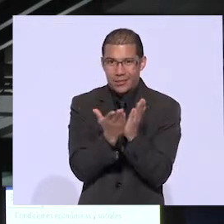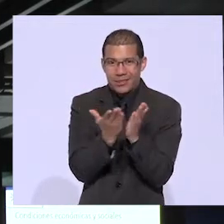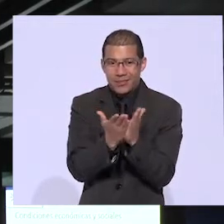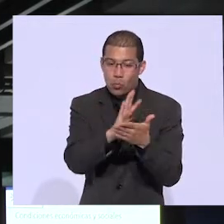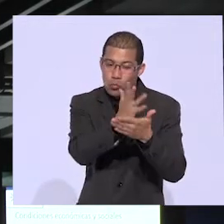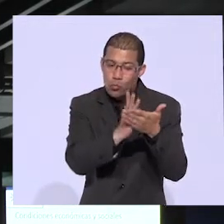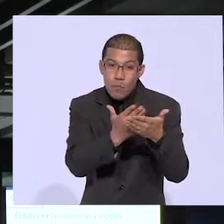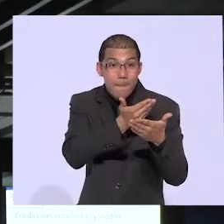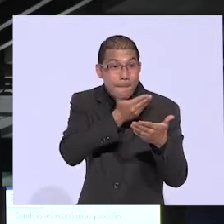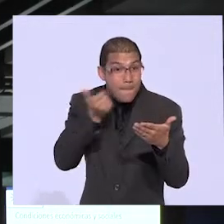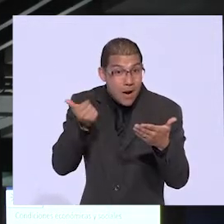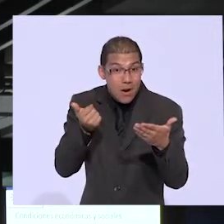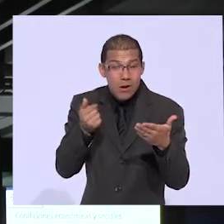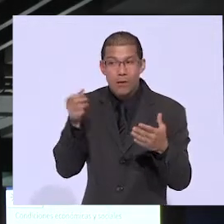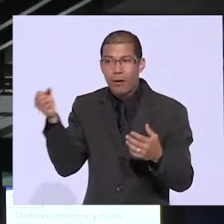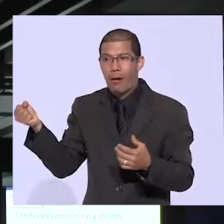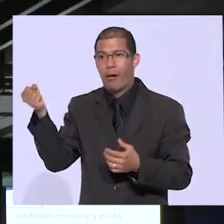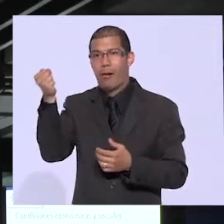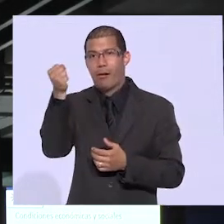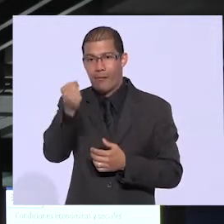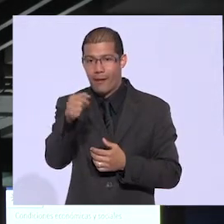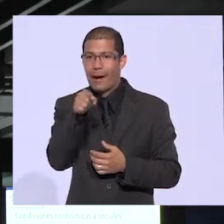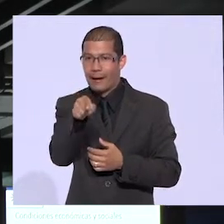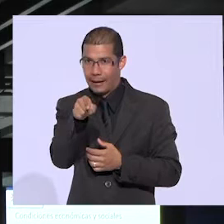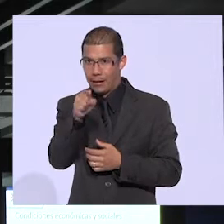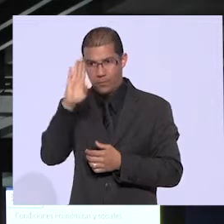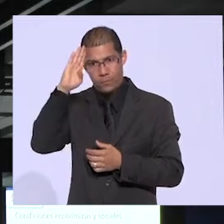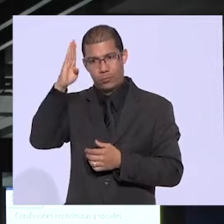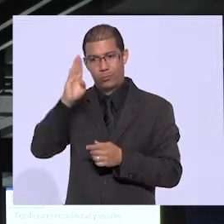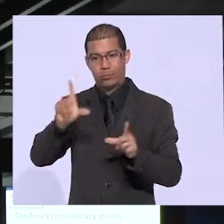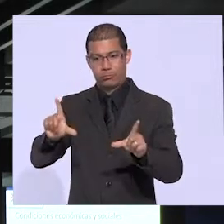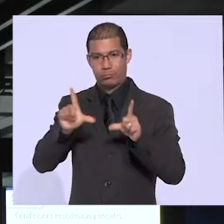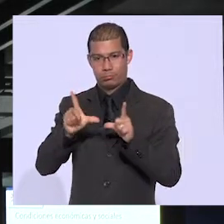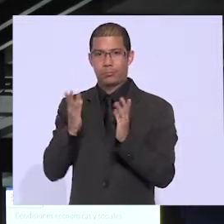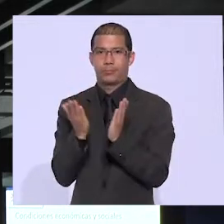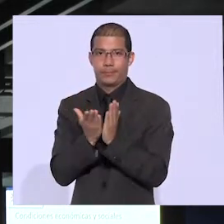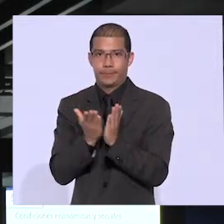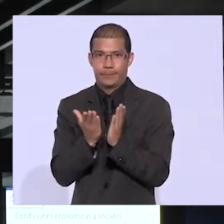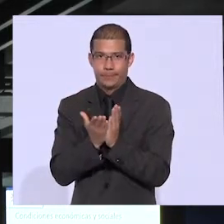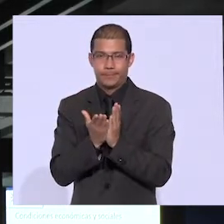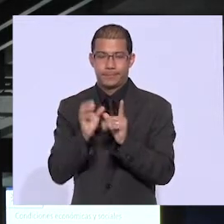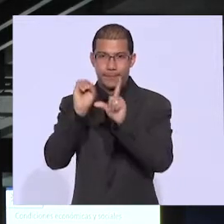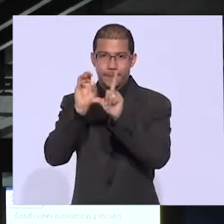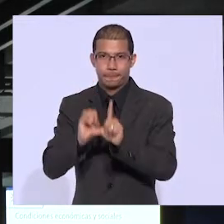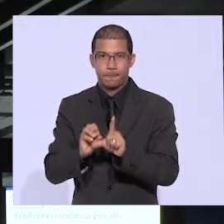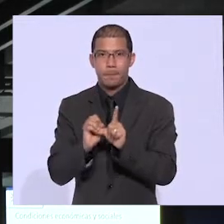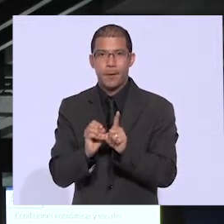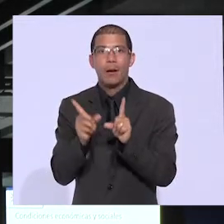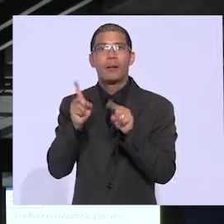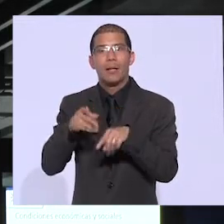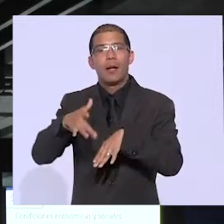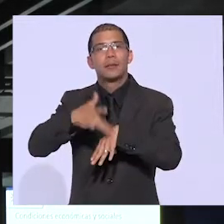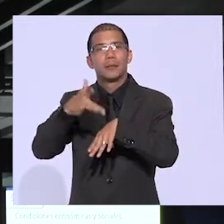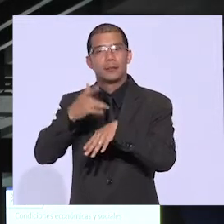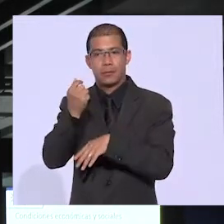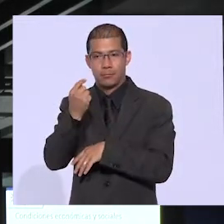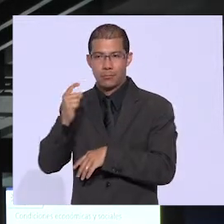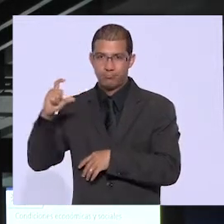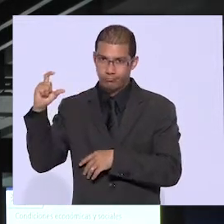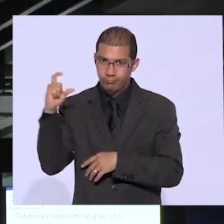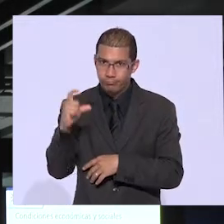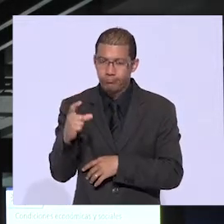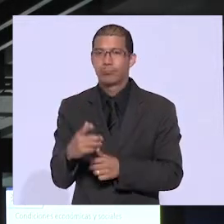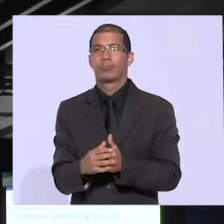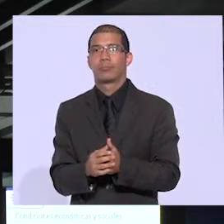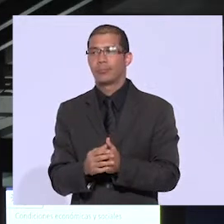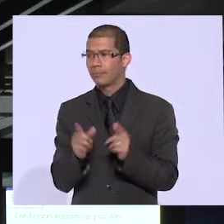mejores capacitadas para la docencia. Además, hay incentivos económicos para la formación inicial y continua, la docencia basada en y